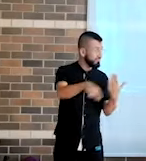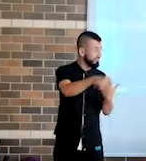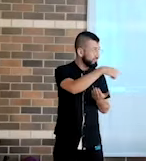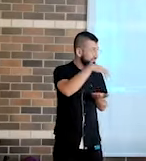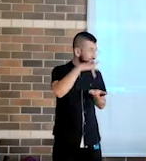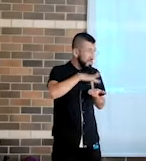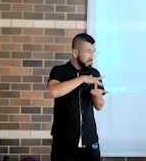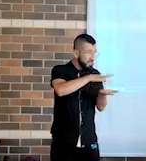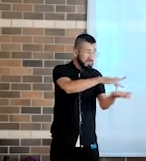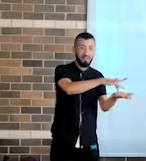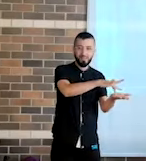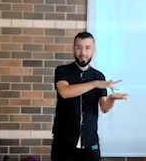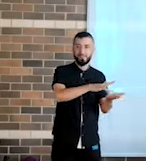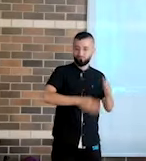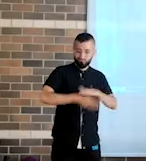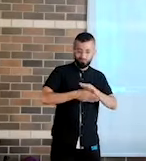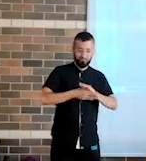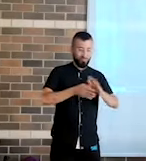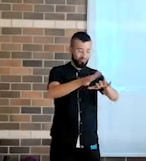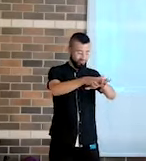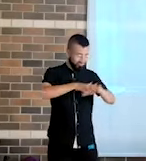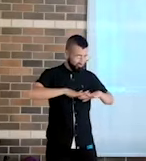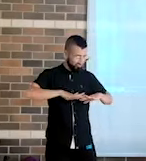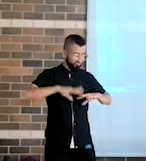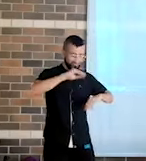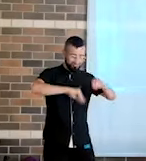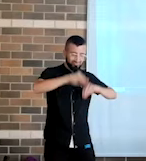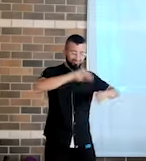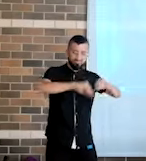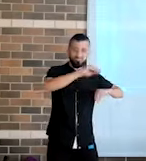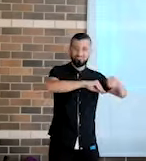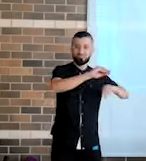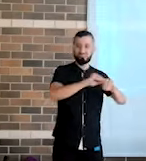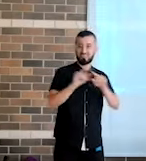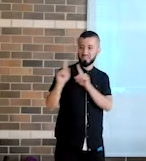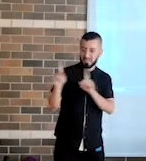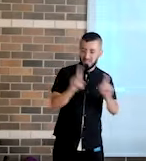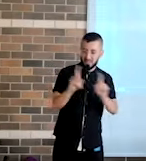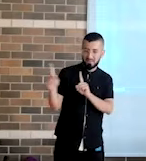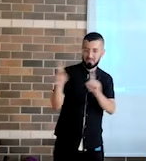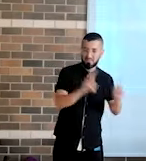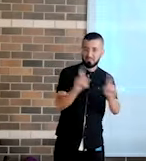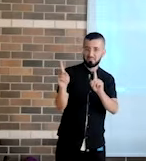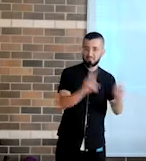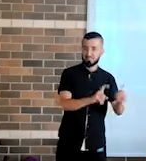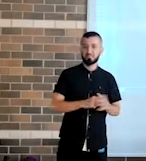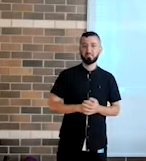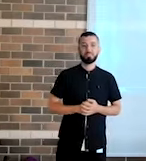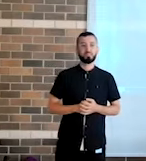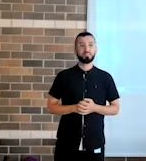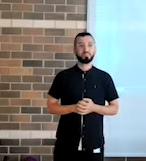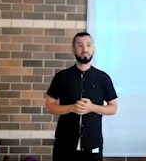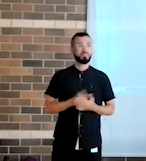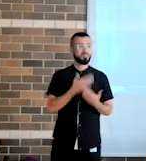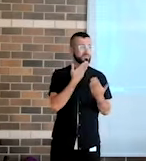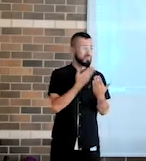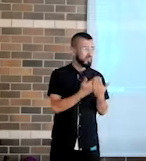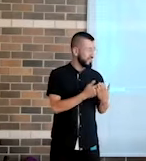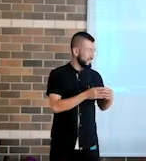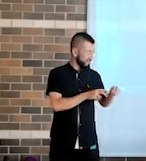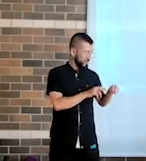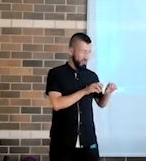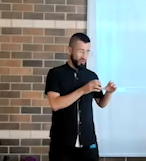seguir tejiendo estos espacios con otro tipo de temas. Agradecerle nuevamente a las invitadas,